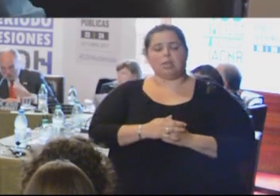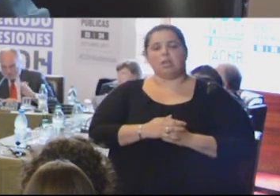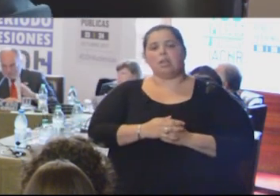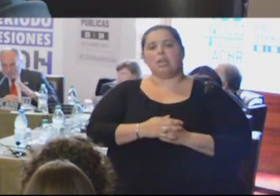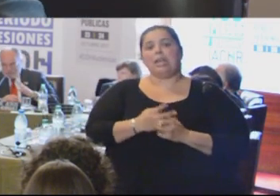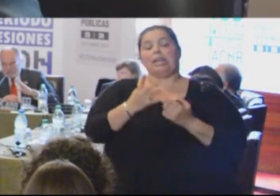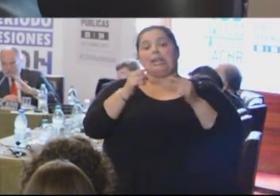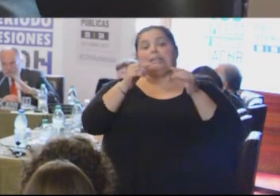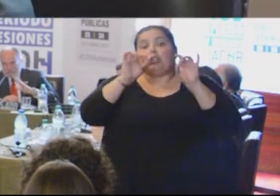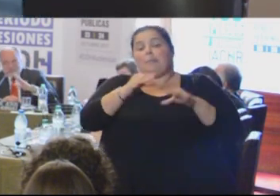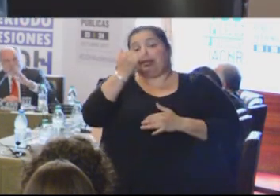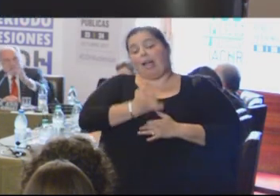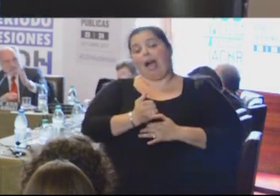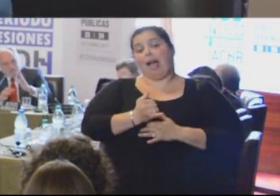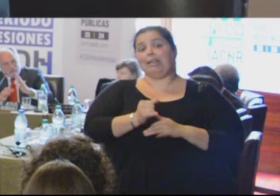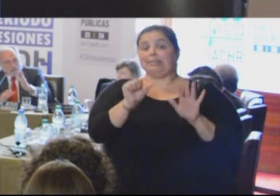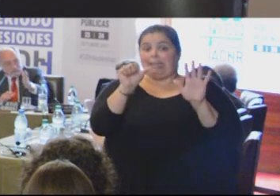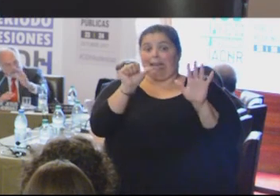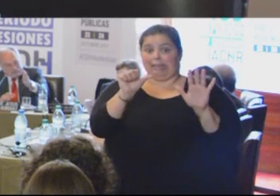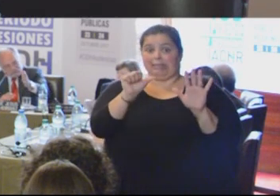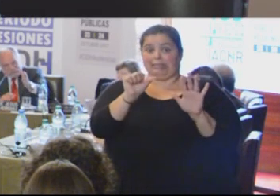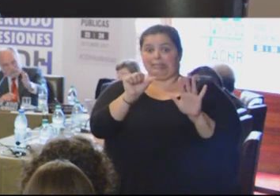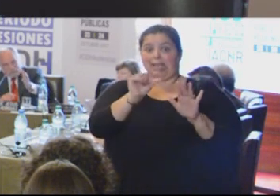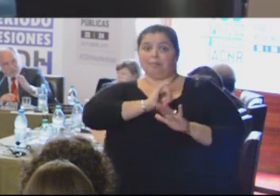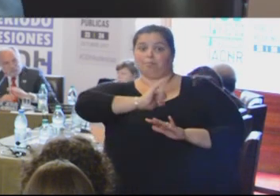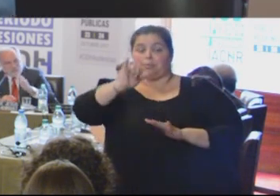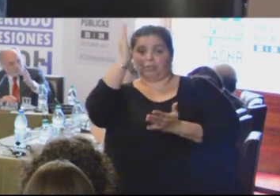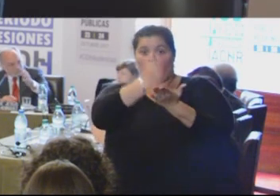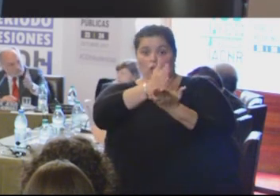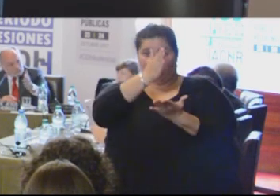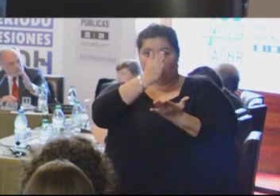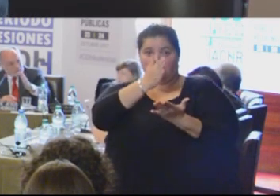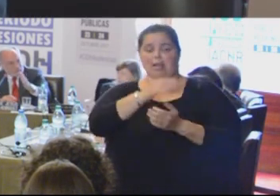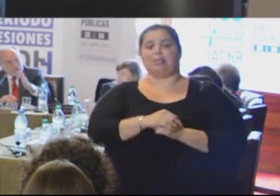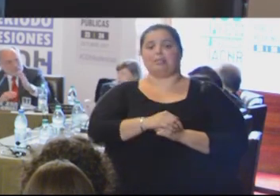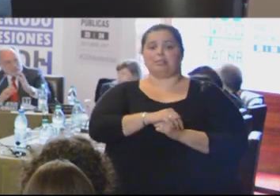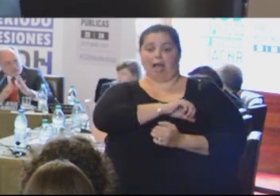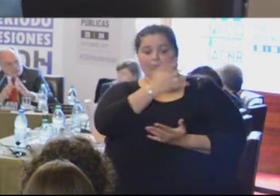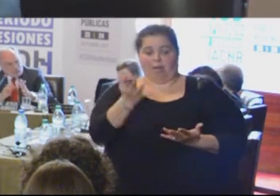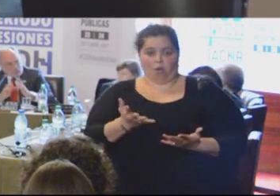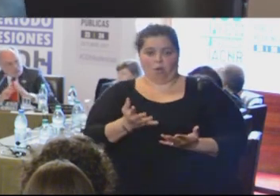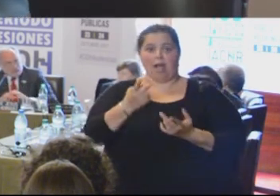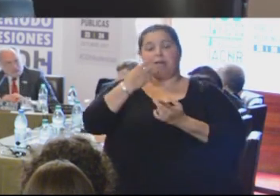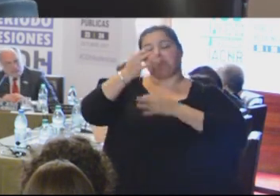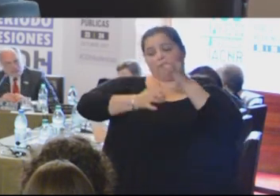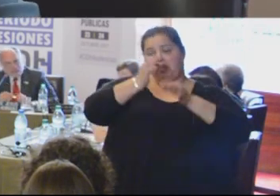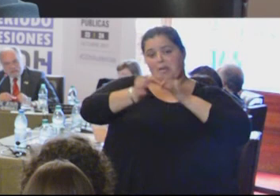sólo hay seis condenas al 2016 sea flor o no se proporciona información en la audiencia anterior